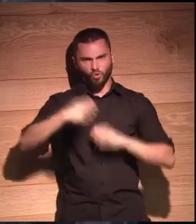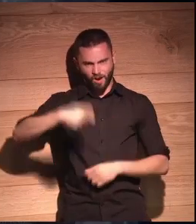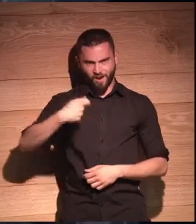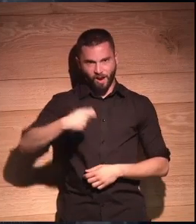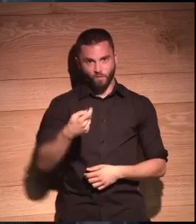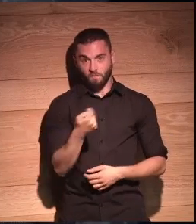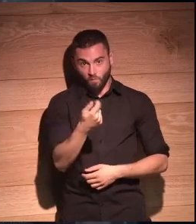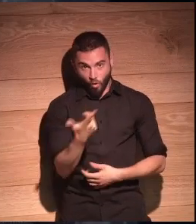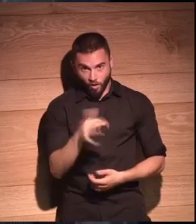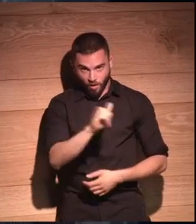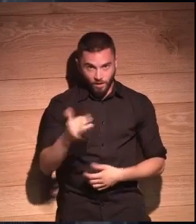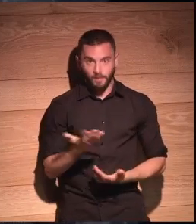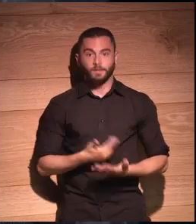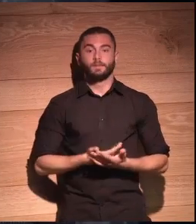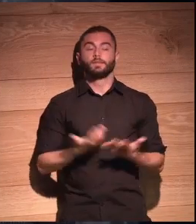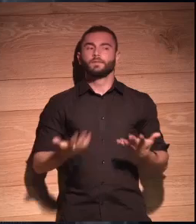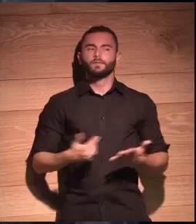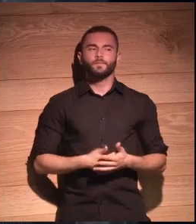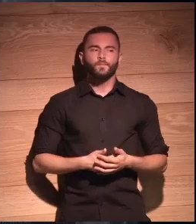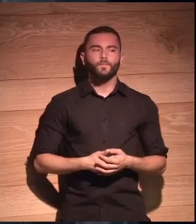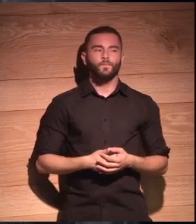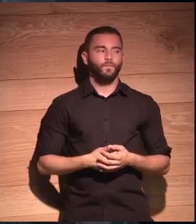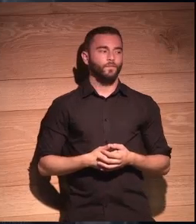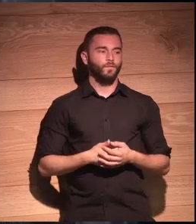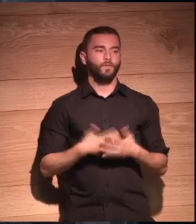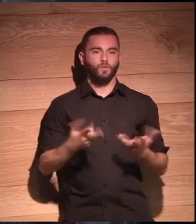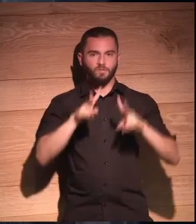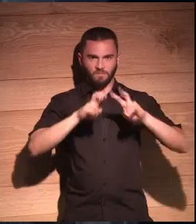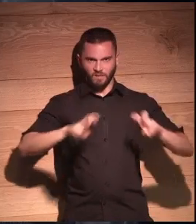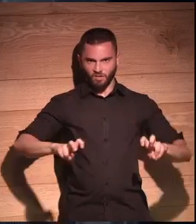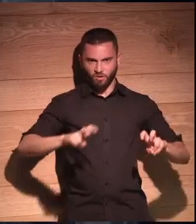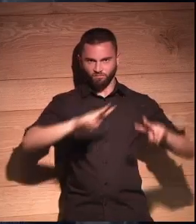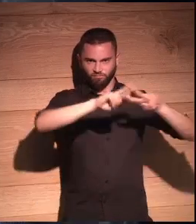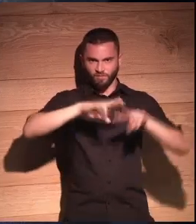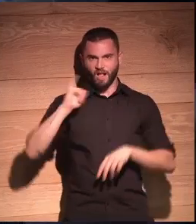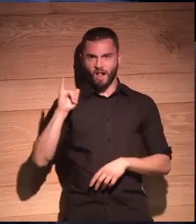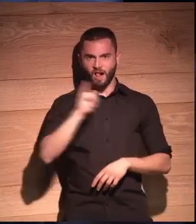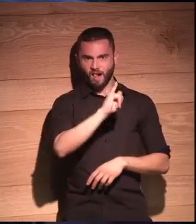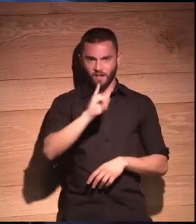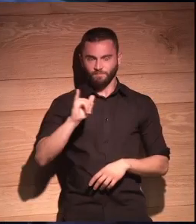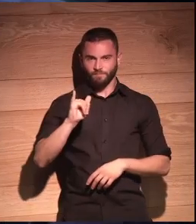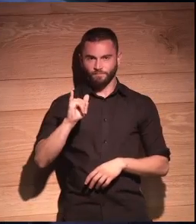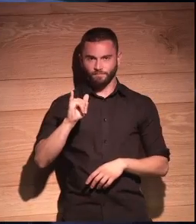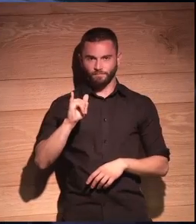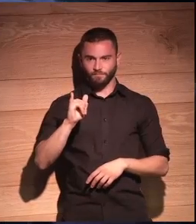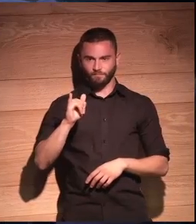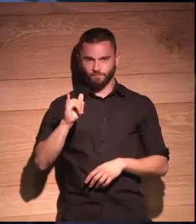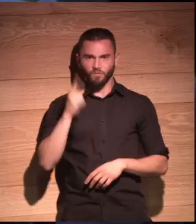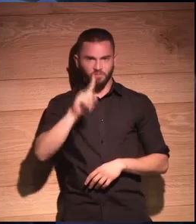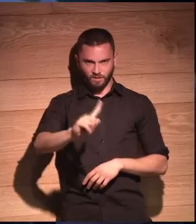escaso que habrá en cualquier caso que generar también, ¿no? Hay investigaciones, es decir, todo esto no es pura especulación. Se